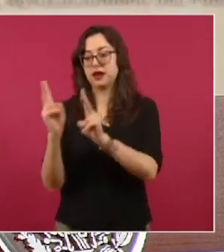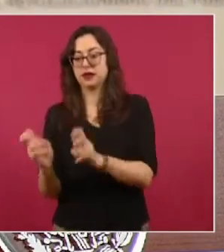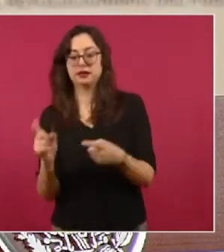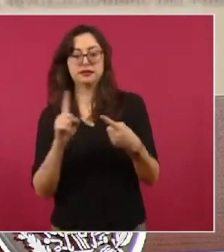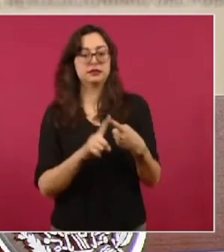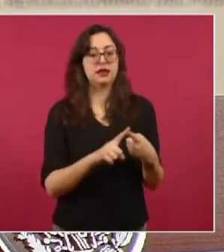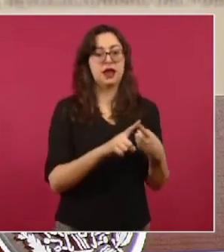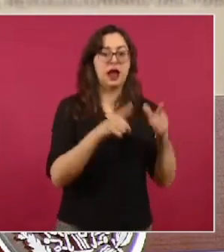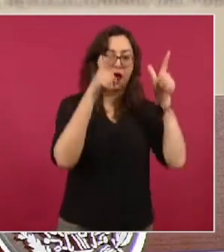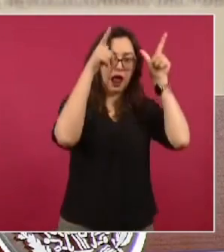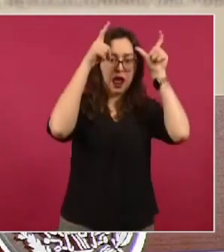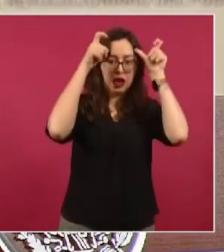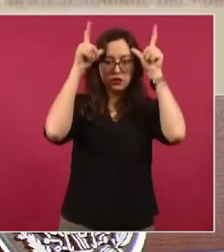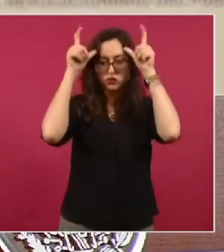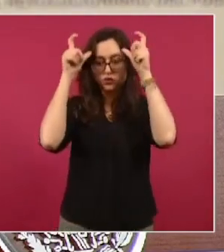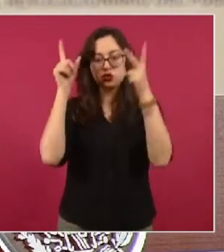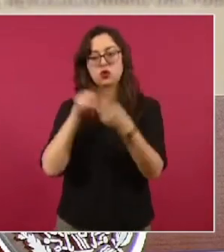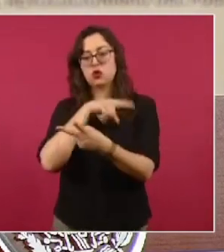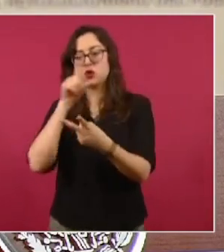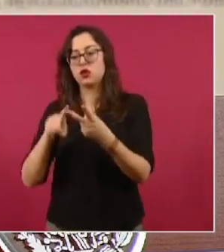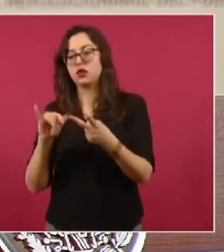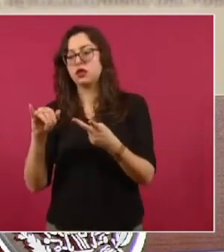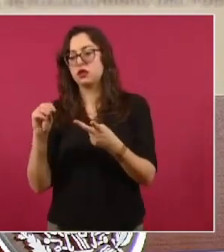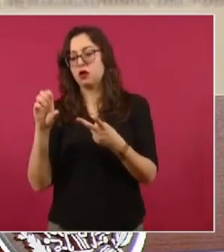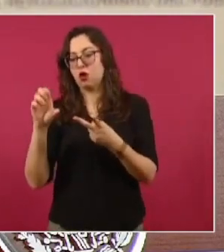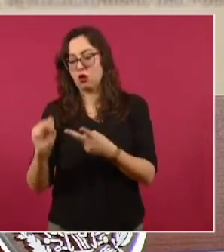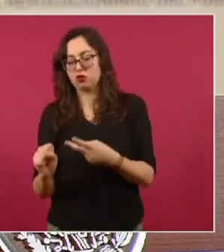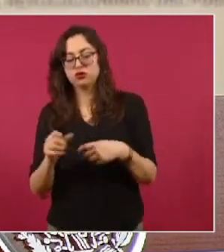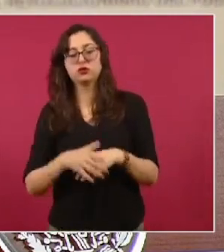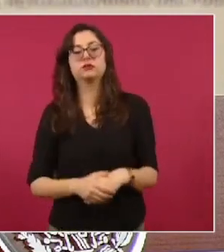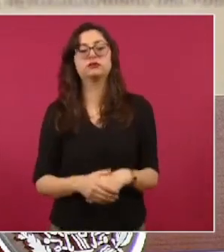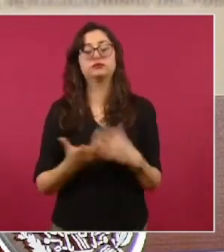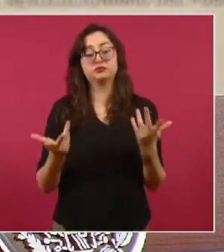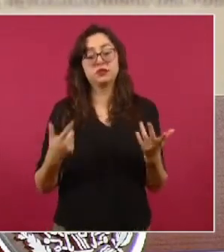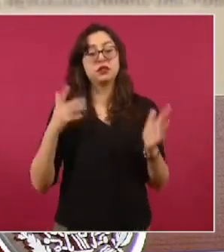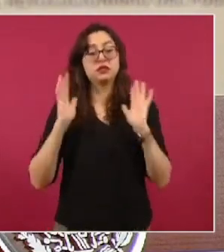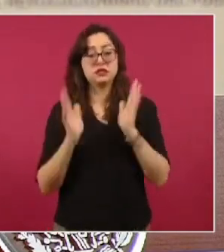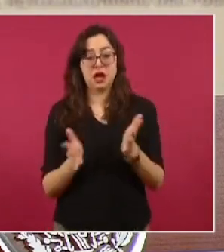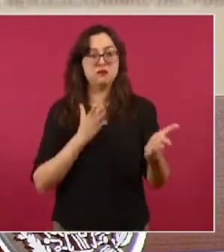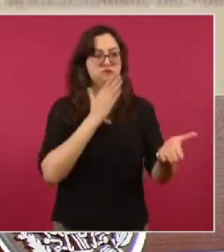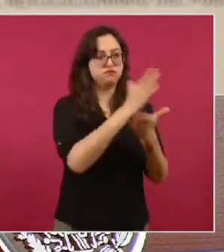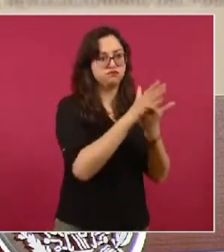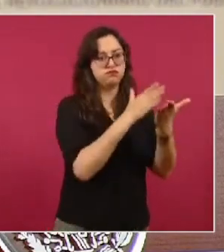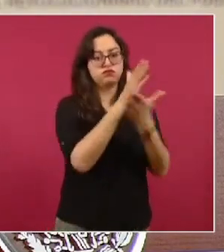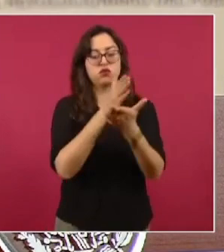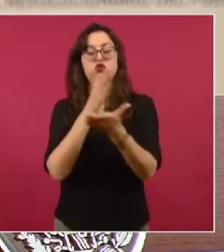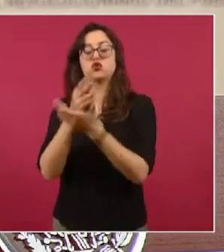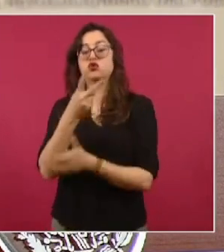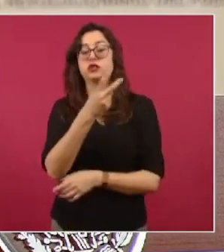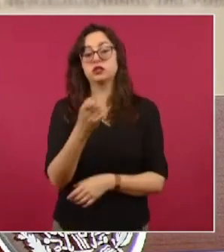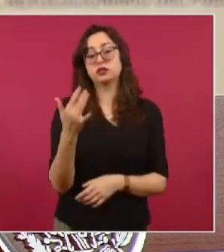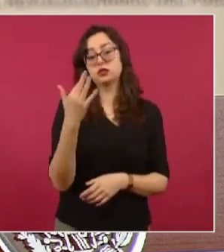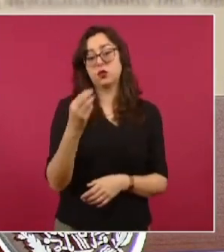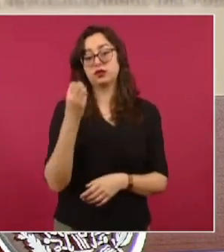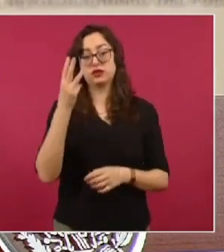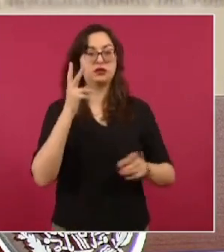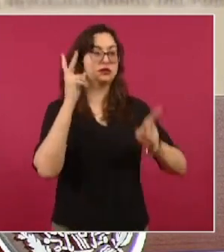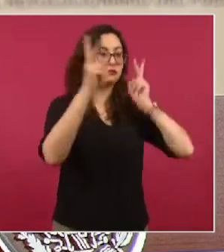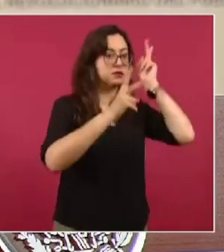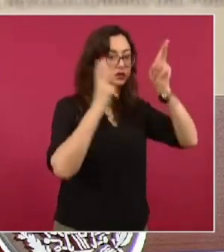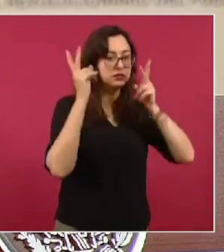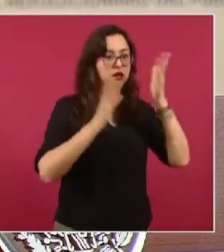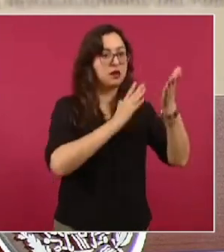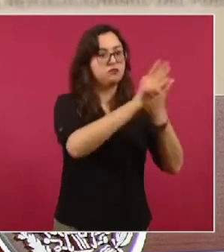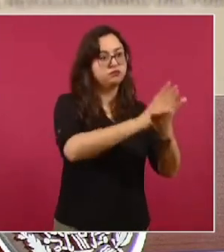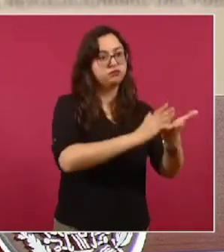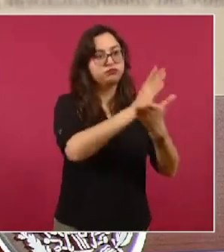iOS, a través de 293 visitas y o verificaciones. Fueron dos gasolineras